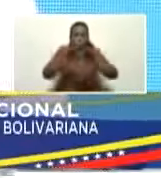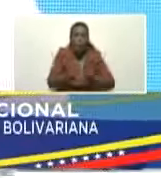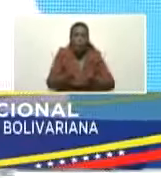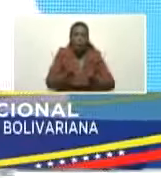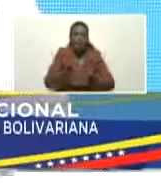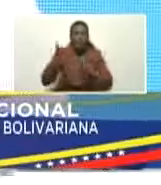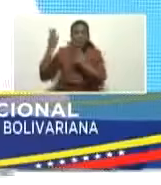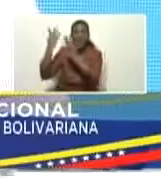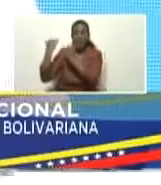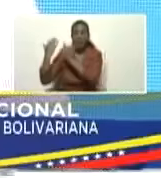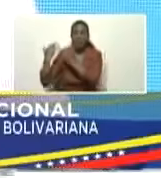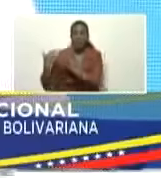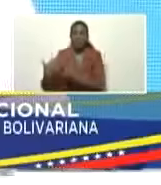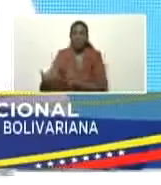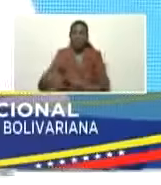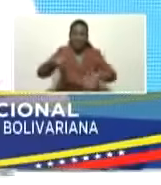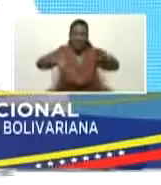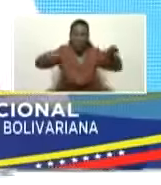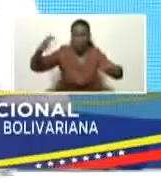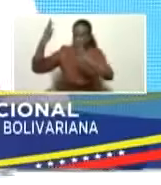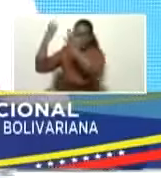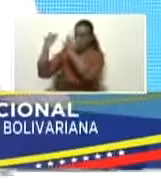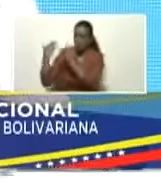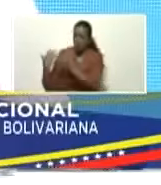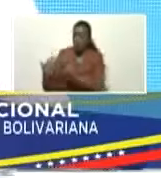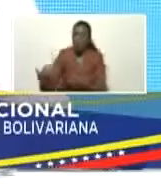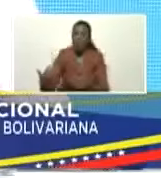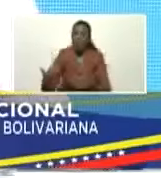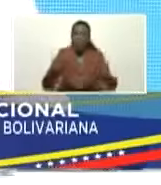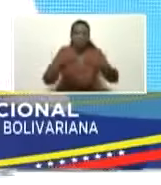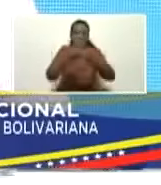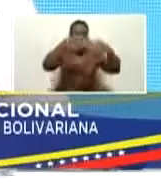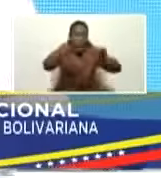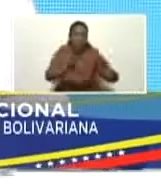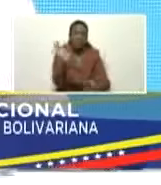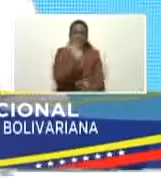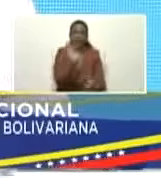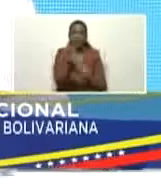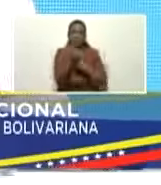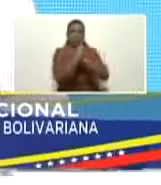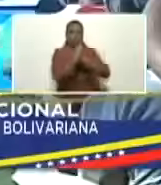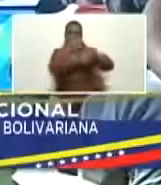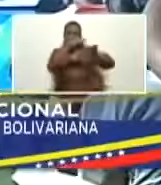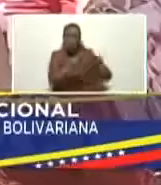la esperanza está y no la para.